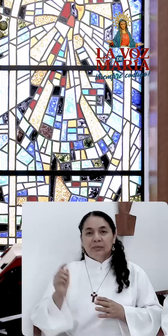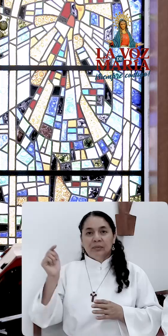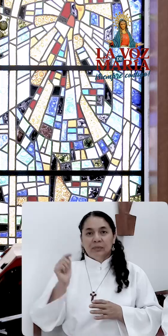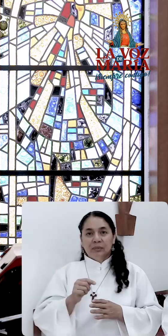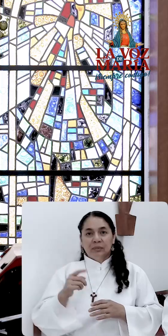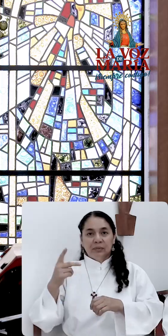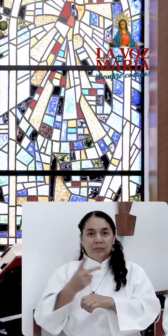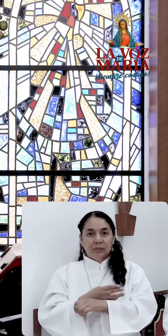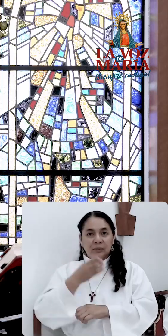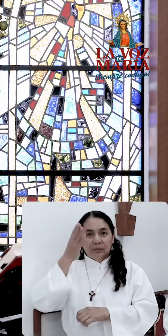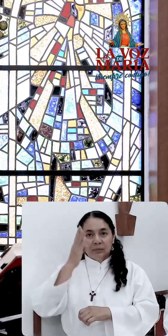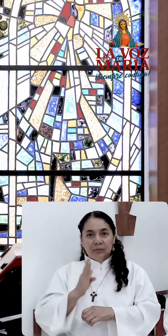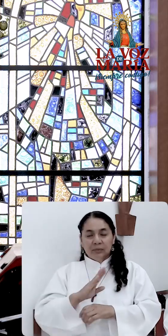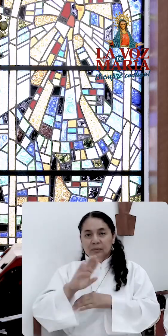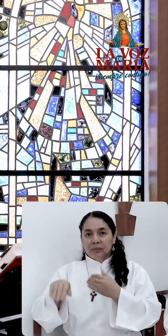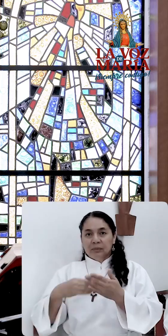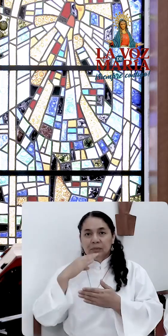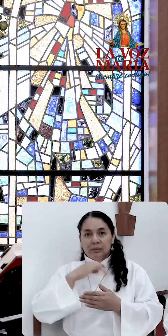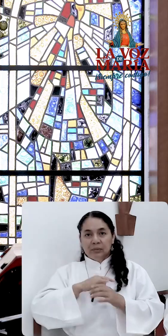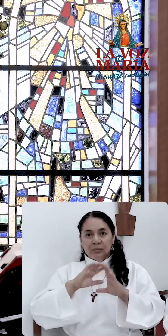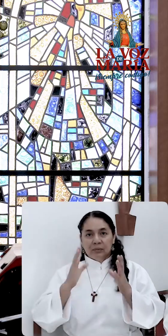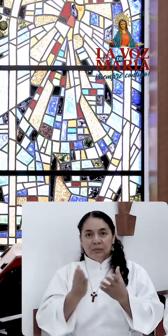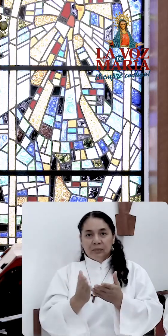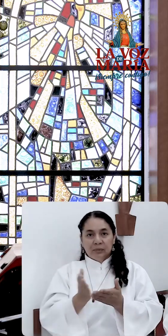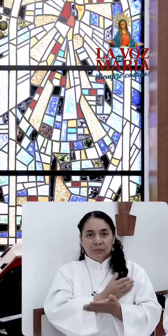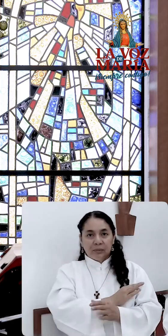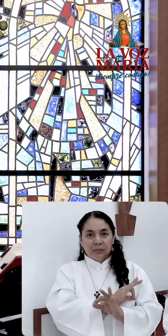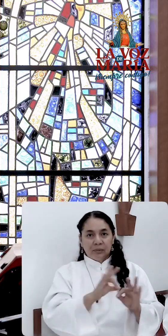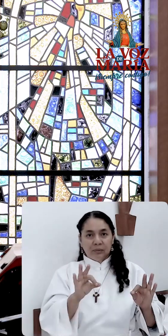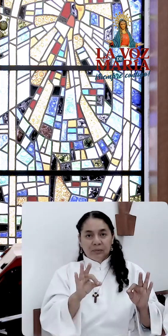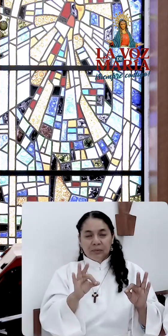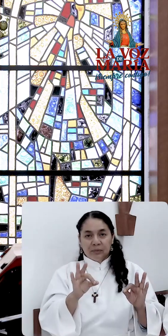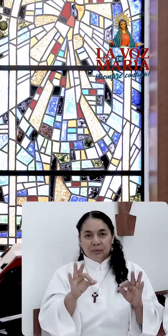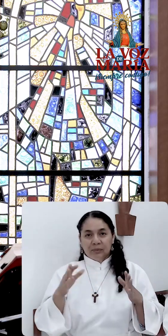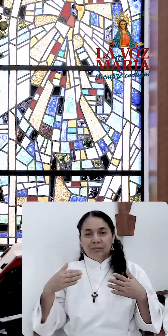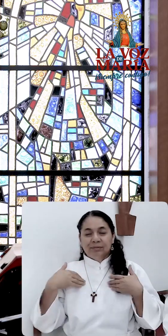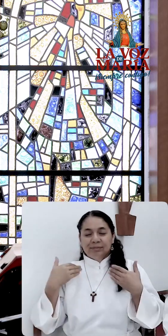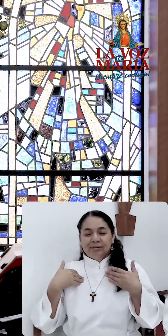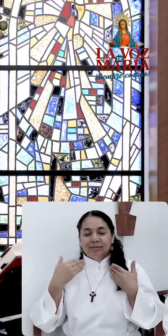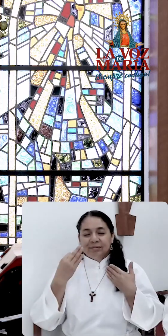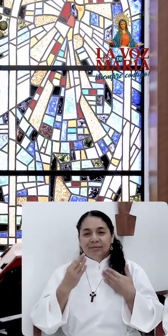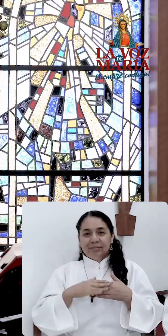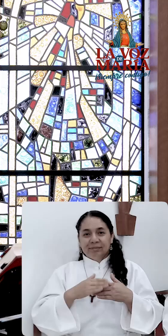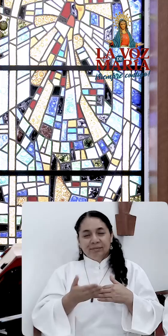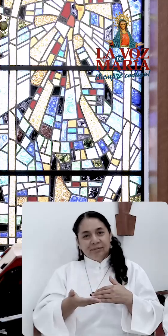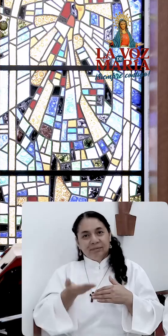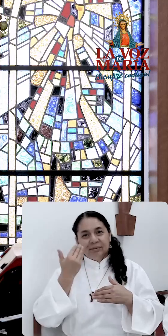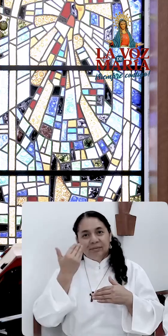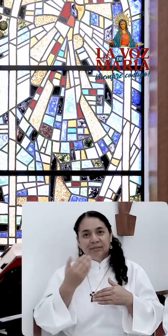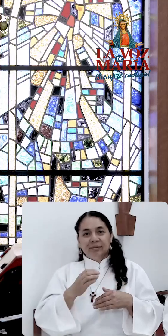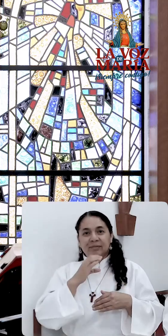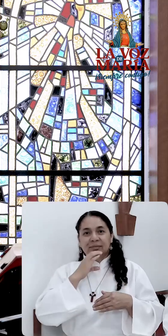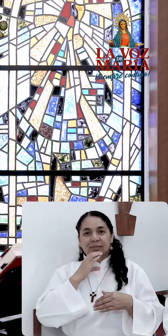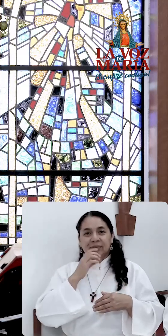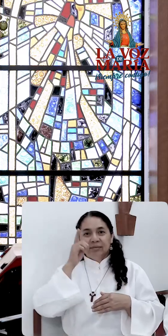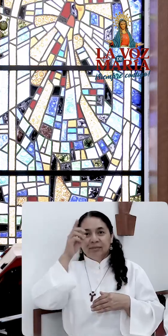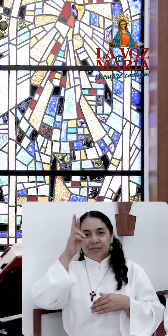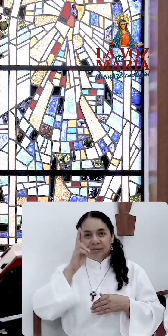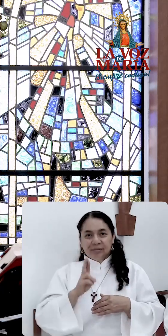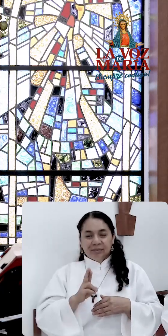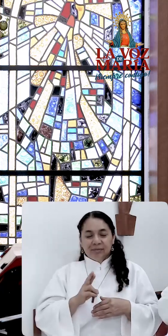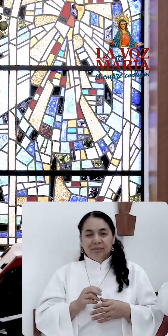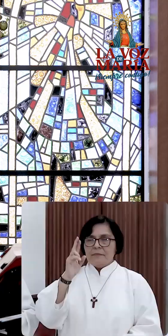Este es el Cordero de Dios que quita el pecado del mundo. Dichosos los llamados a la cena del